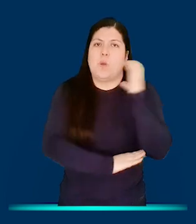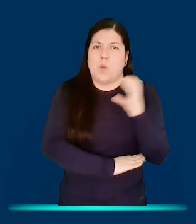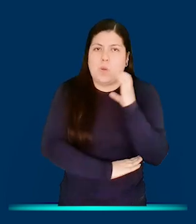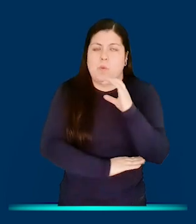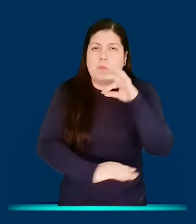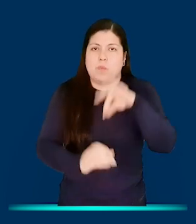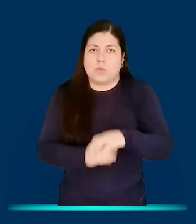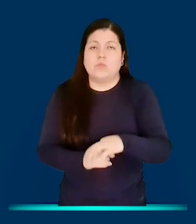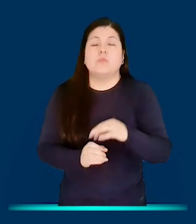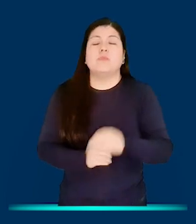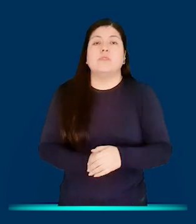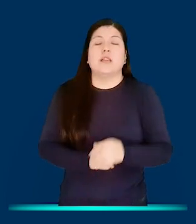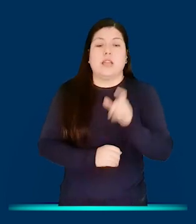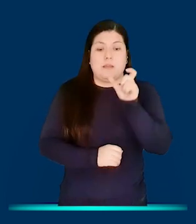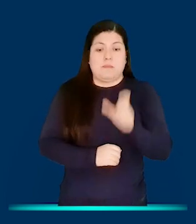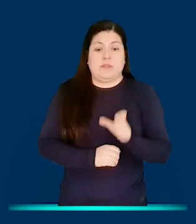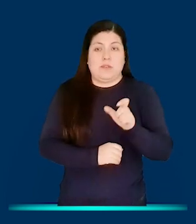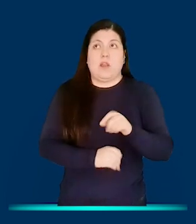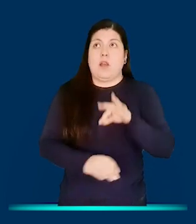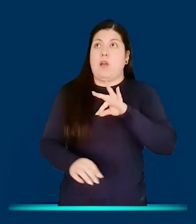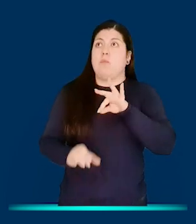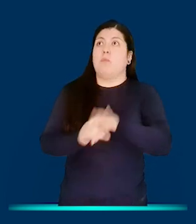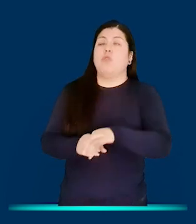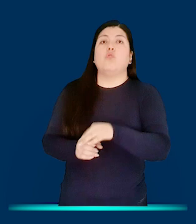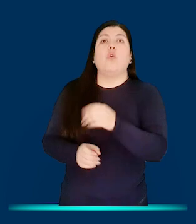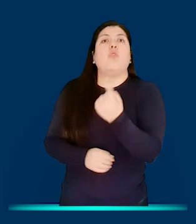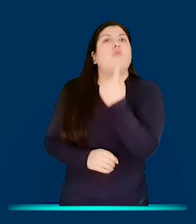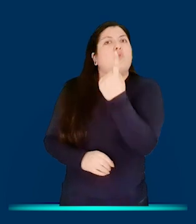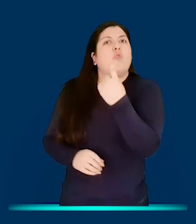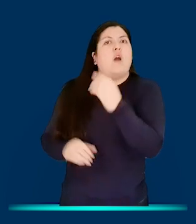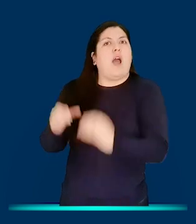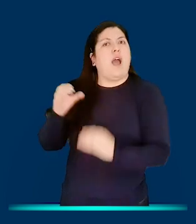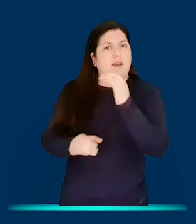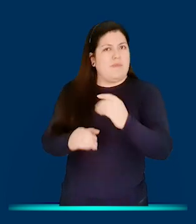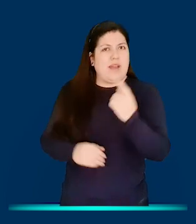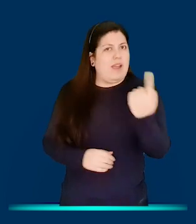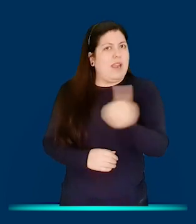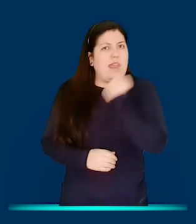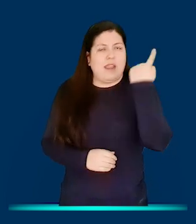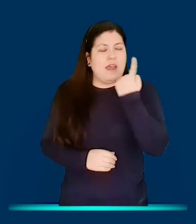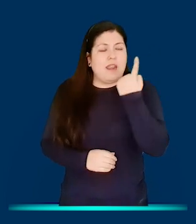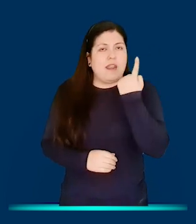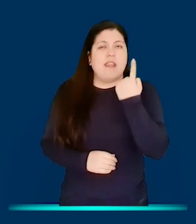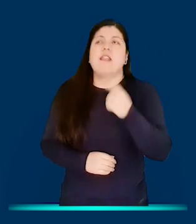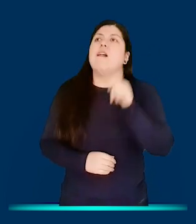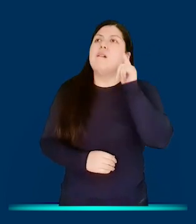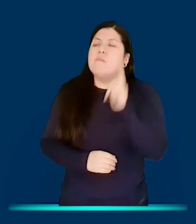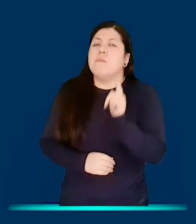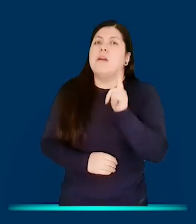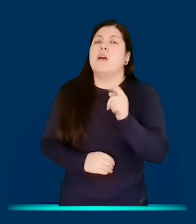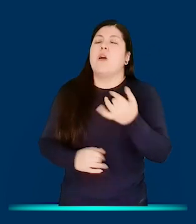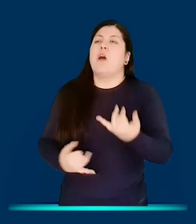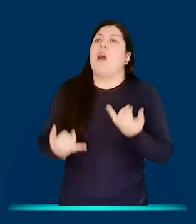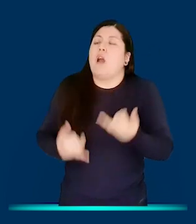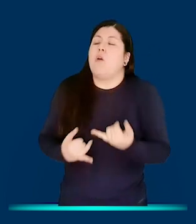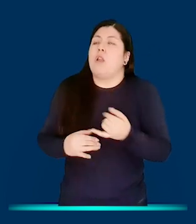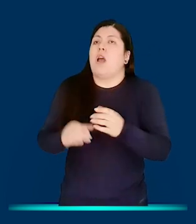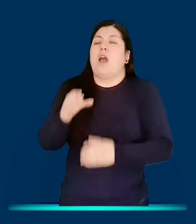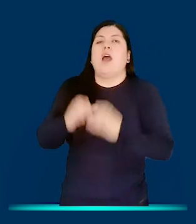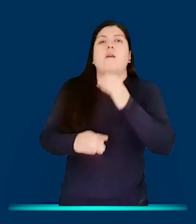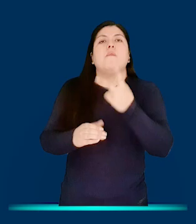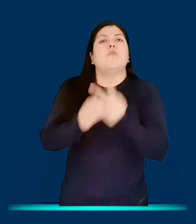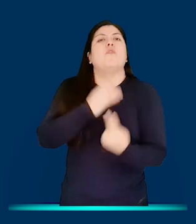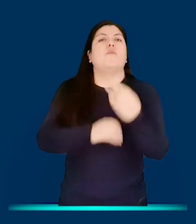circunstancia excepcional y especial en el Estado colombiano, donde generalmente un elector solamente da un voto para la conformación